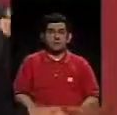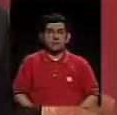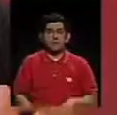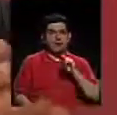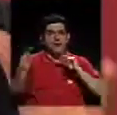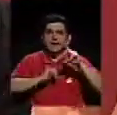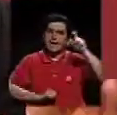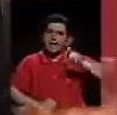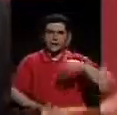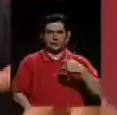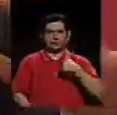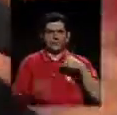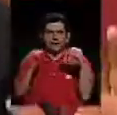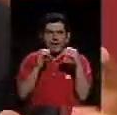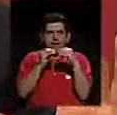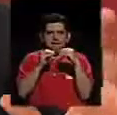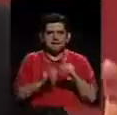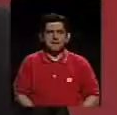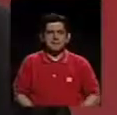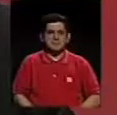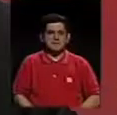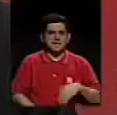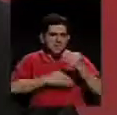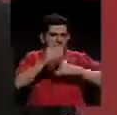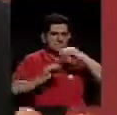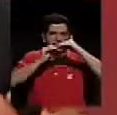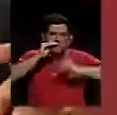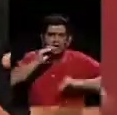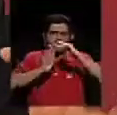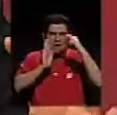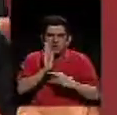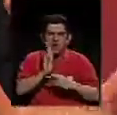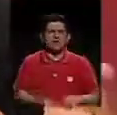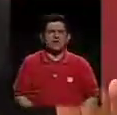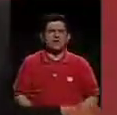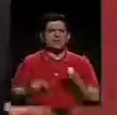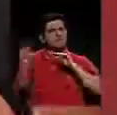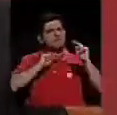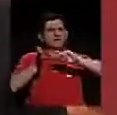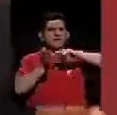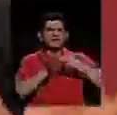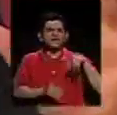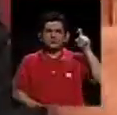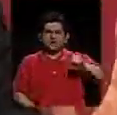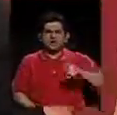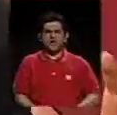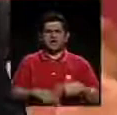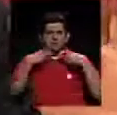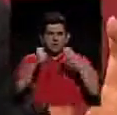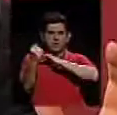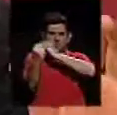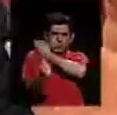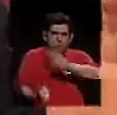negocios requiere que haya más desregulación laboral. Clima de negocios significa que si hay urgencias en el Poder Ejecutivo